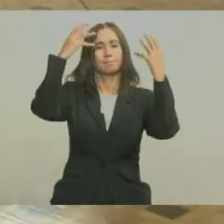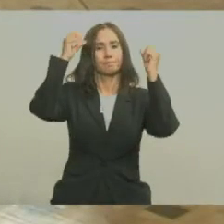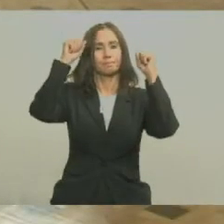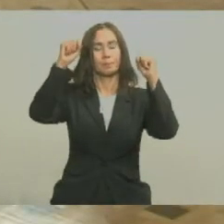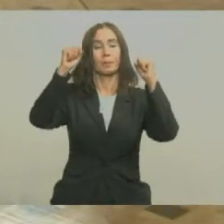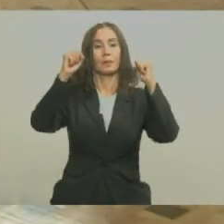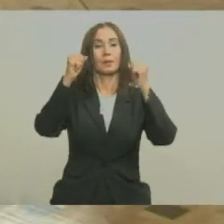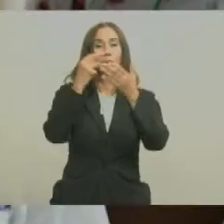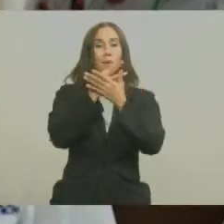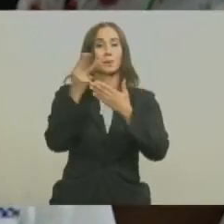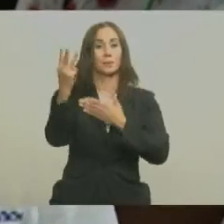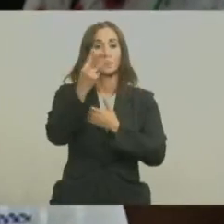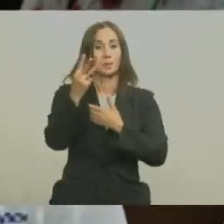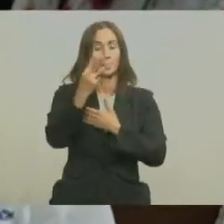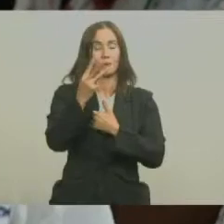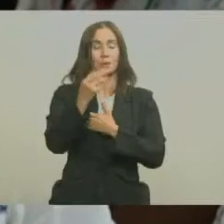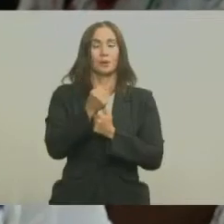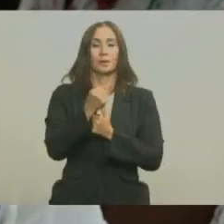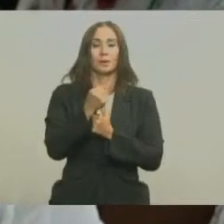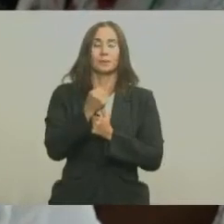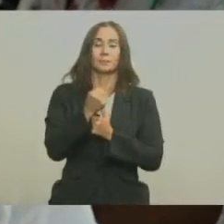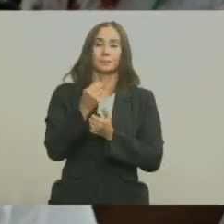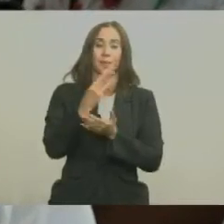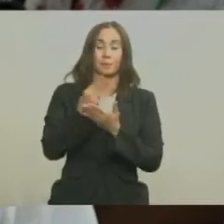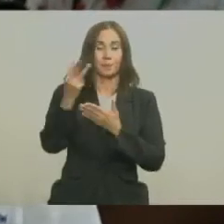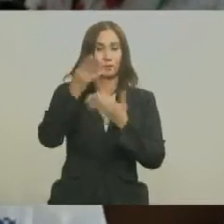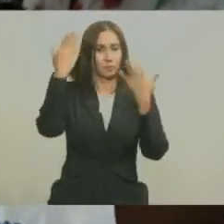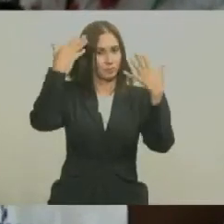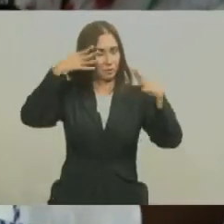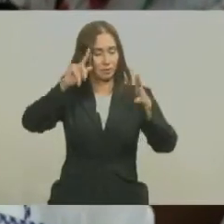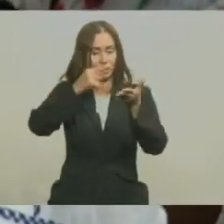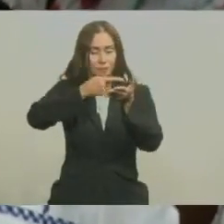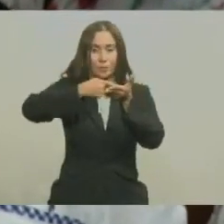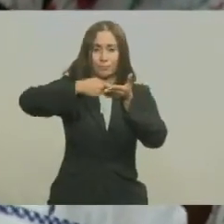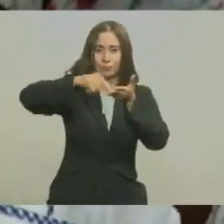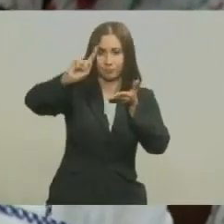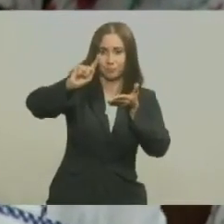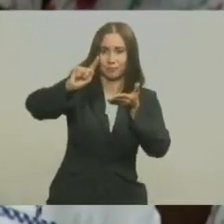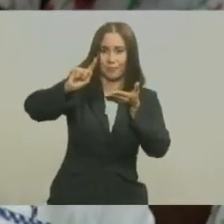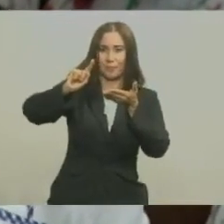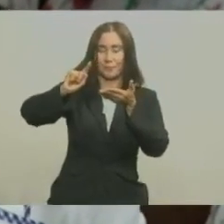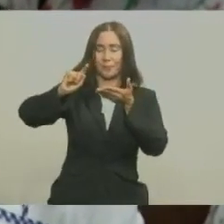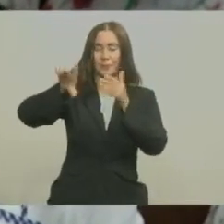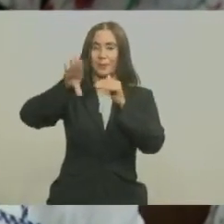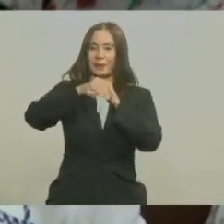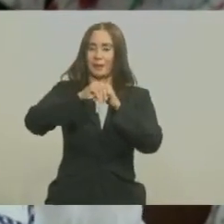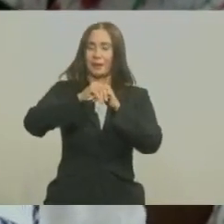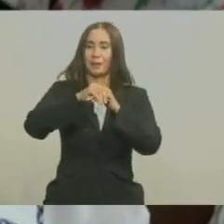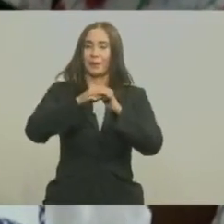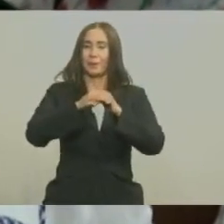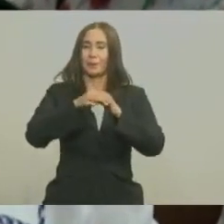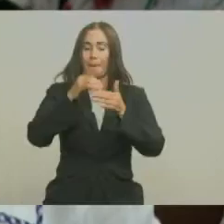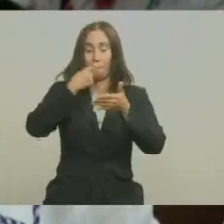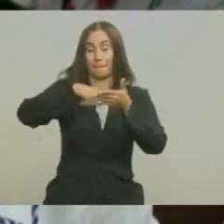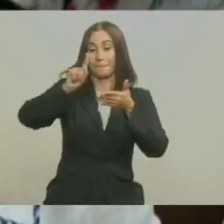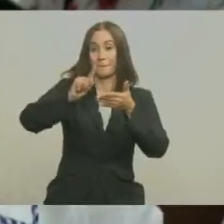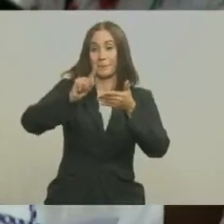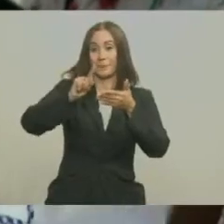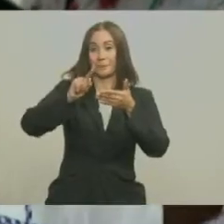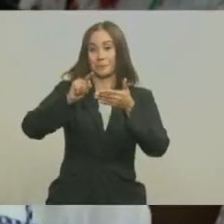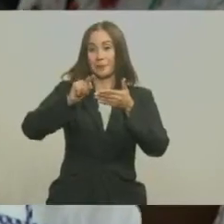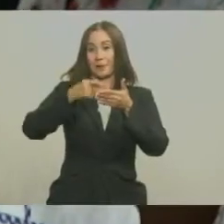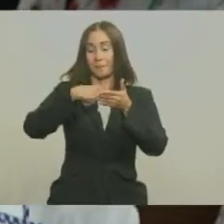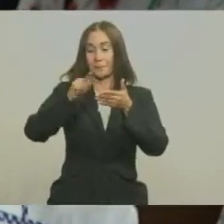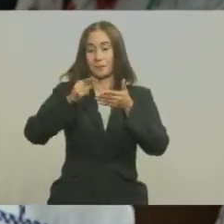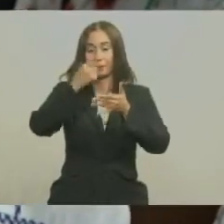el miércoles, Wilson Pérez, Noticiero Popular, ya el miércoles sabemos que va a concluir este peregrinaje para aprobar, para rechazar